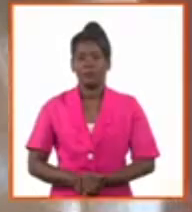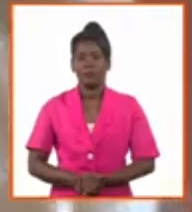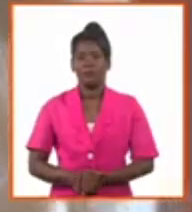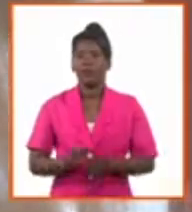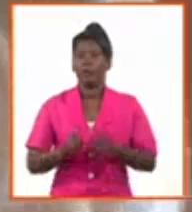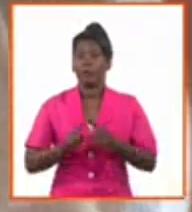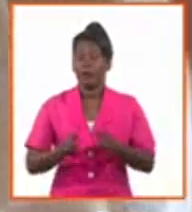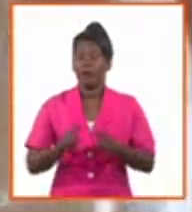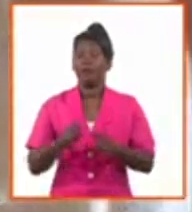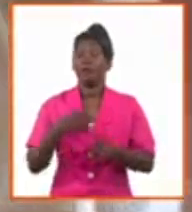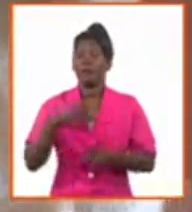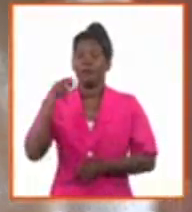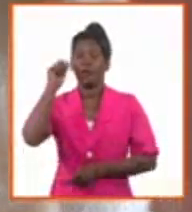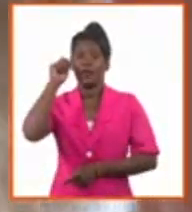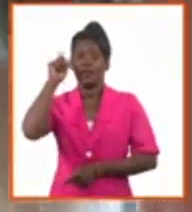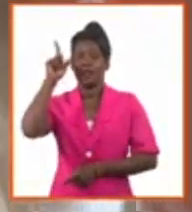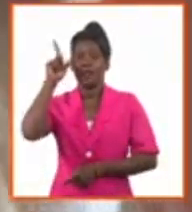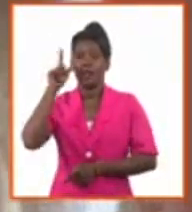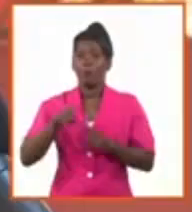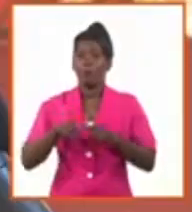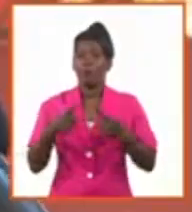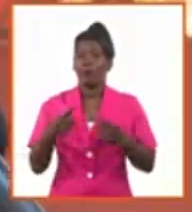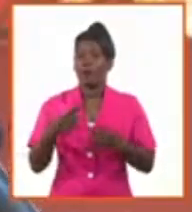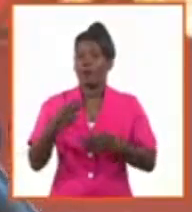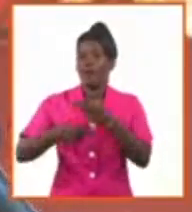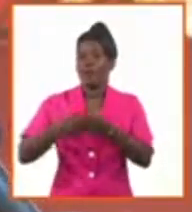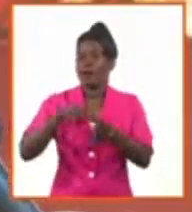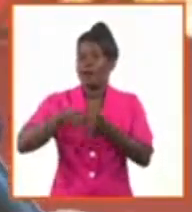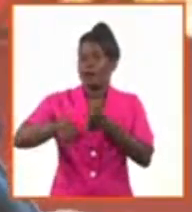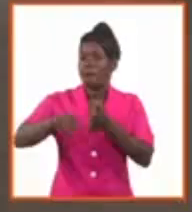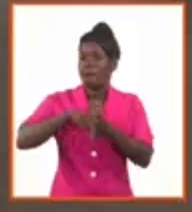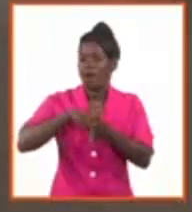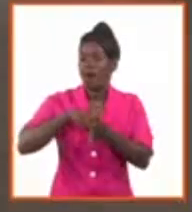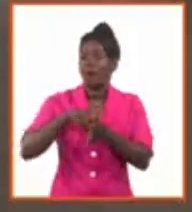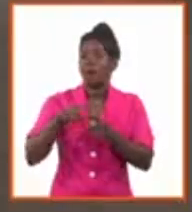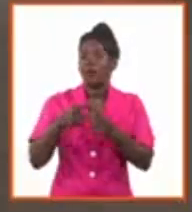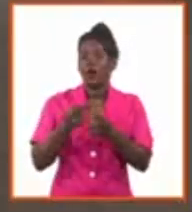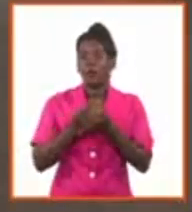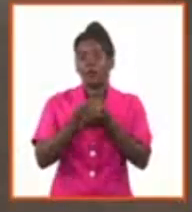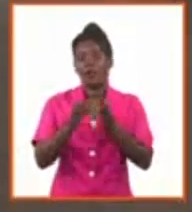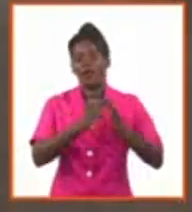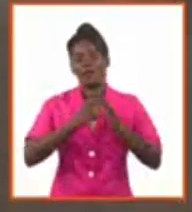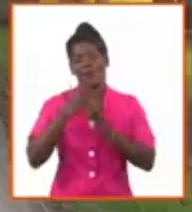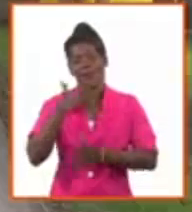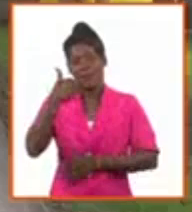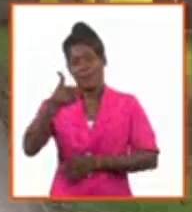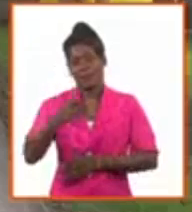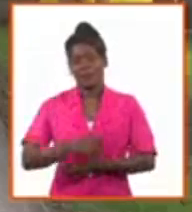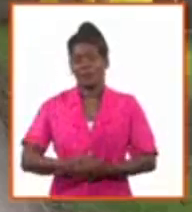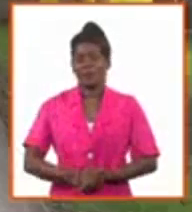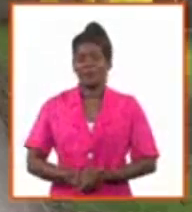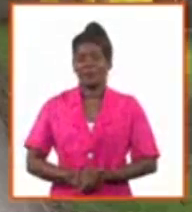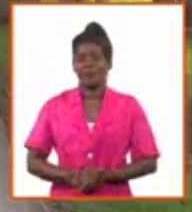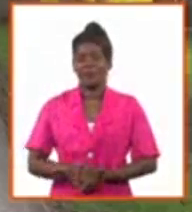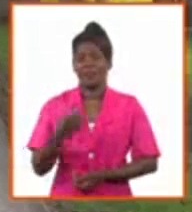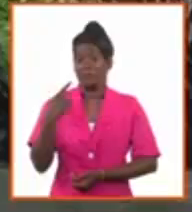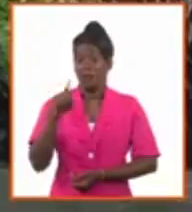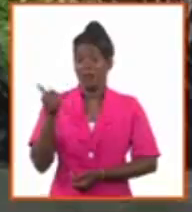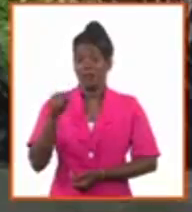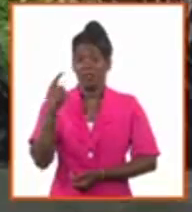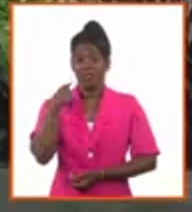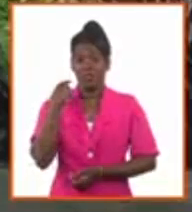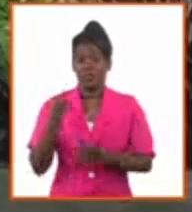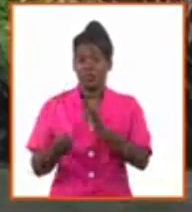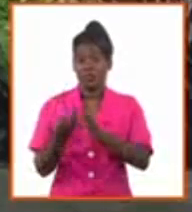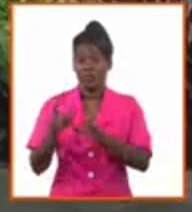la COVID-19 de las brigadas alternativas, seguir en contacto con la base, con los barrios y la comunidad. En el centenario de la FEU